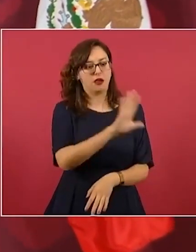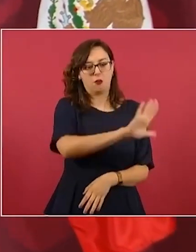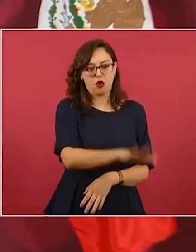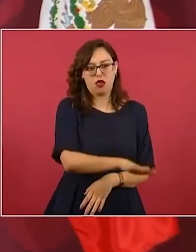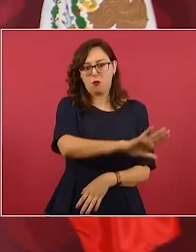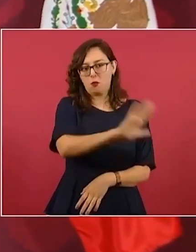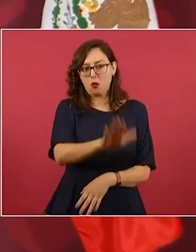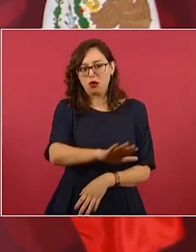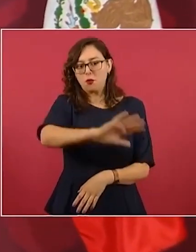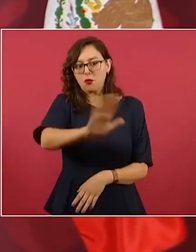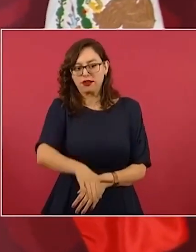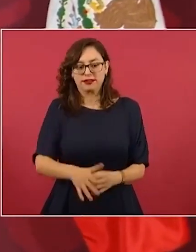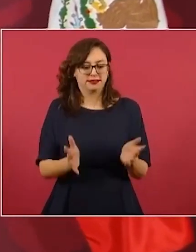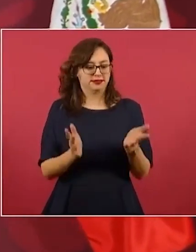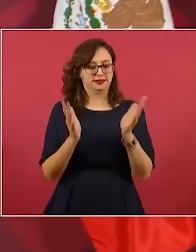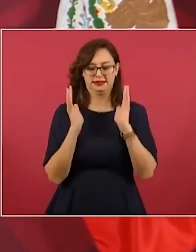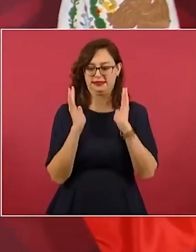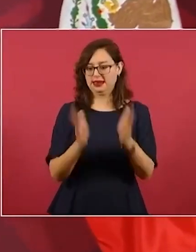ya